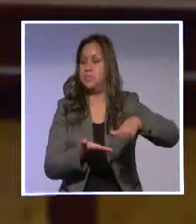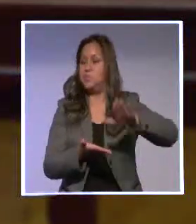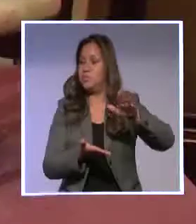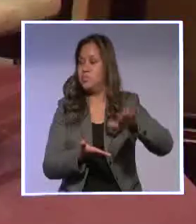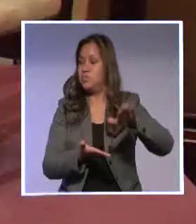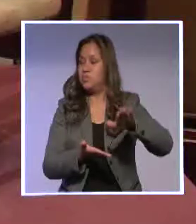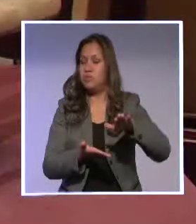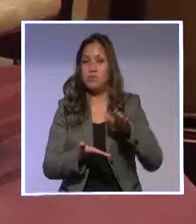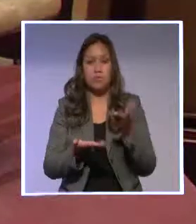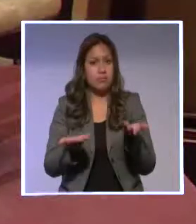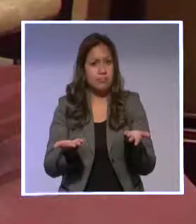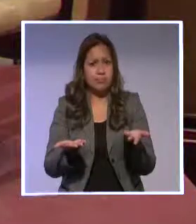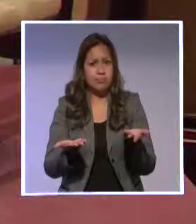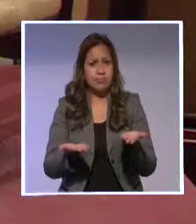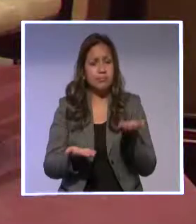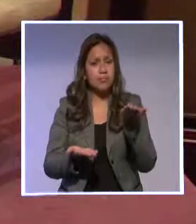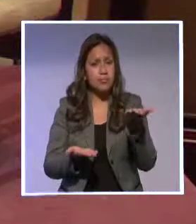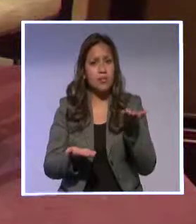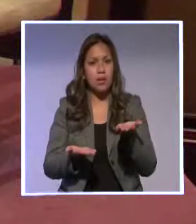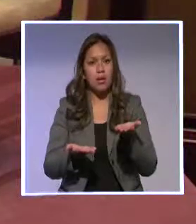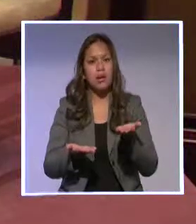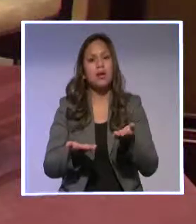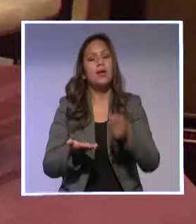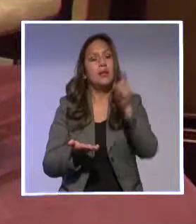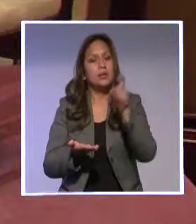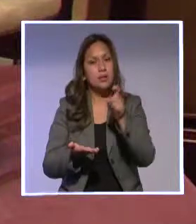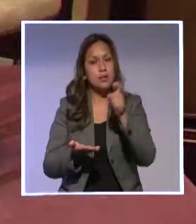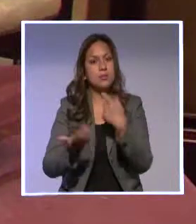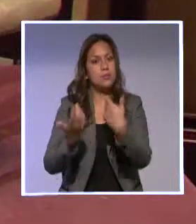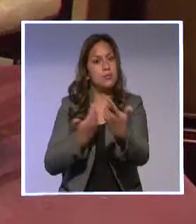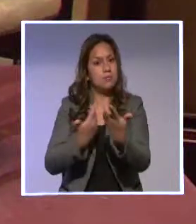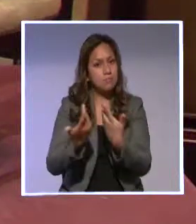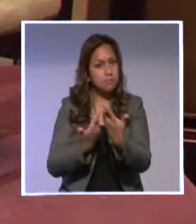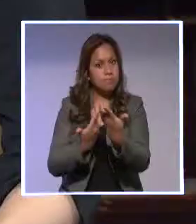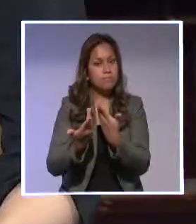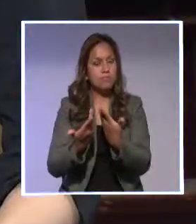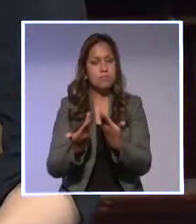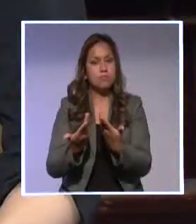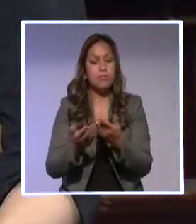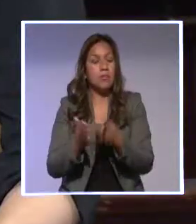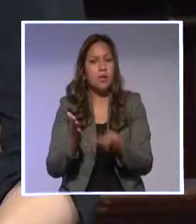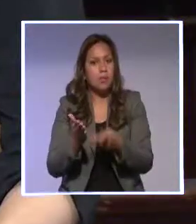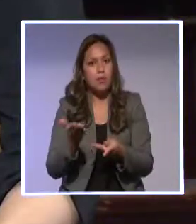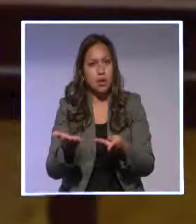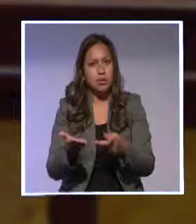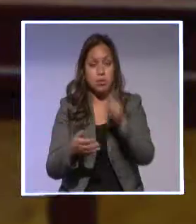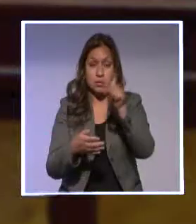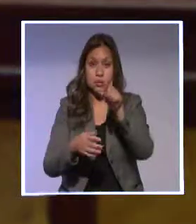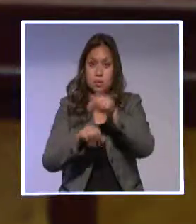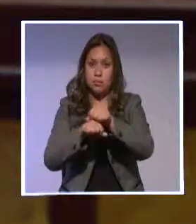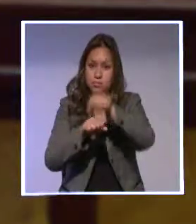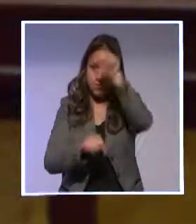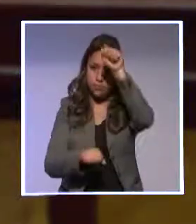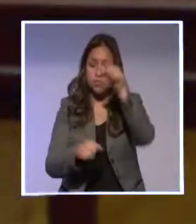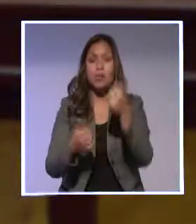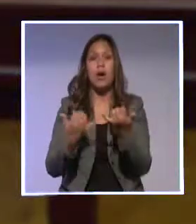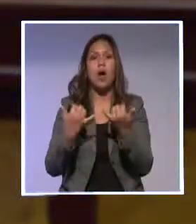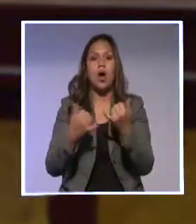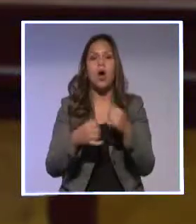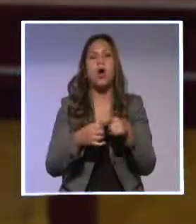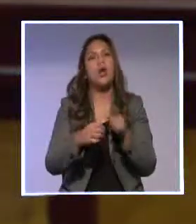a ese hecho durante esto es este espacio de tiempo pudo haber sucedido por eso nosotros vamos ahora a la fiscalía decimos